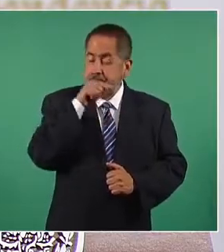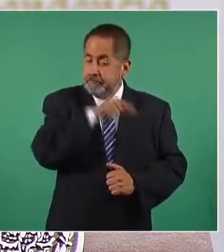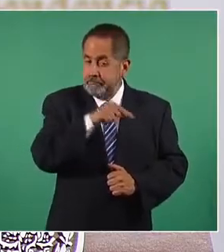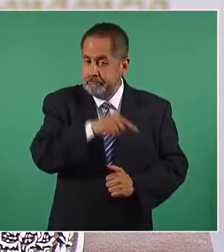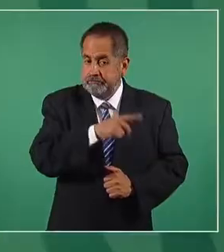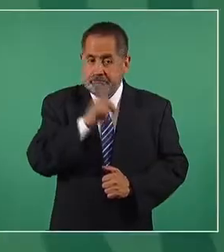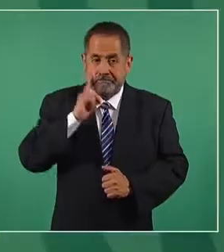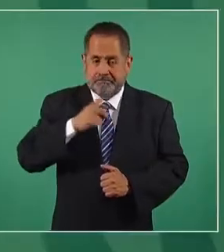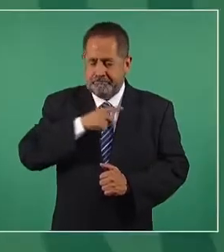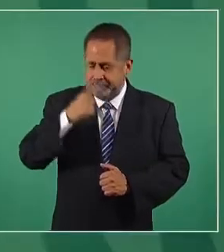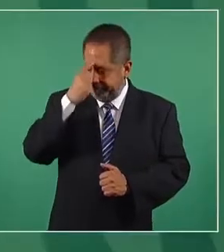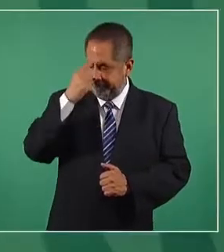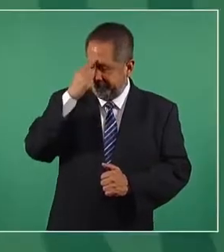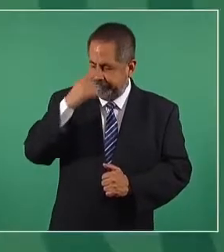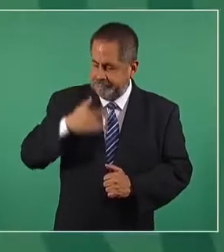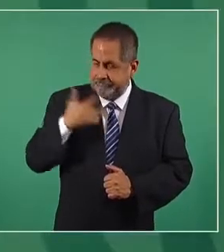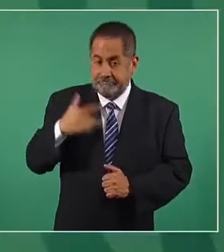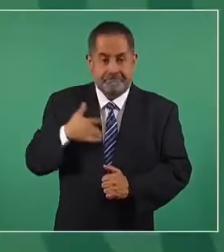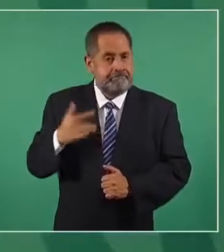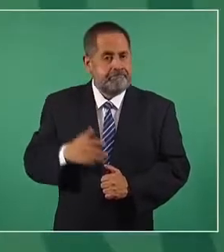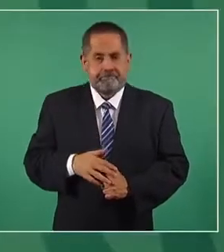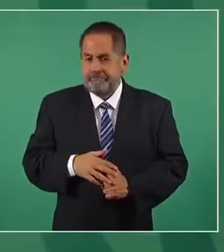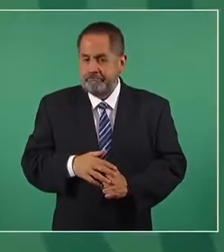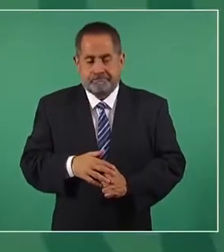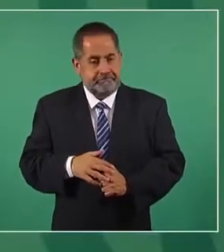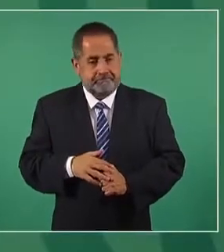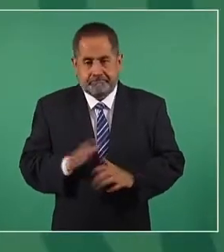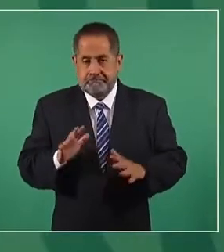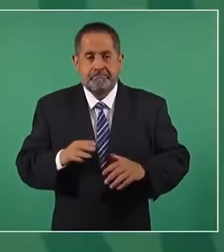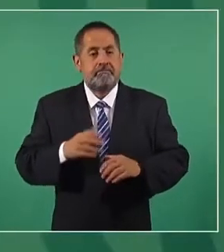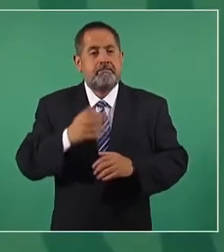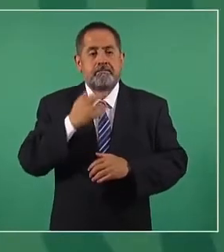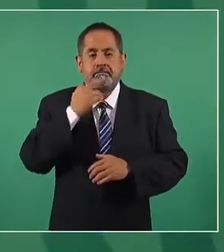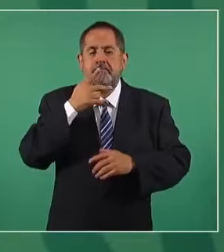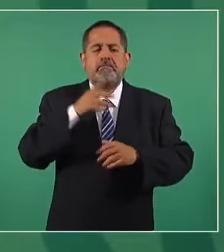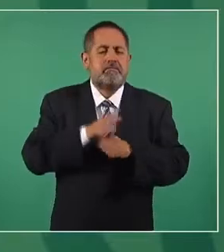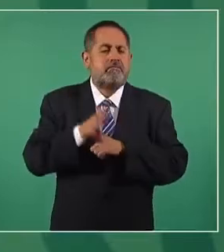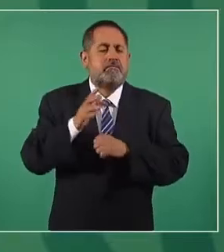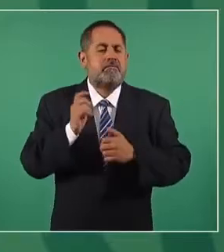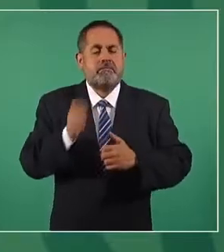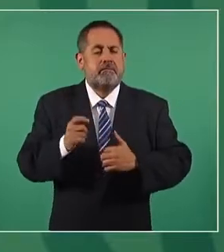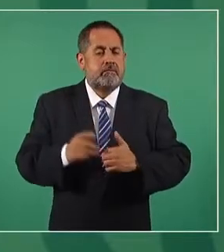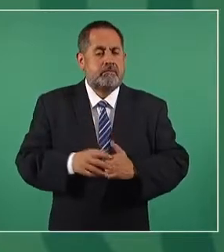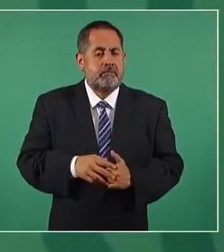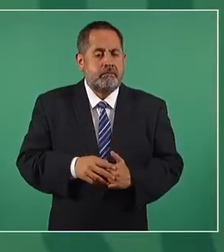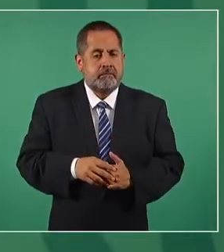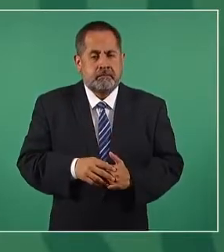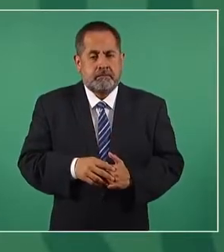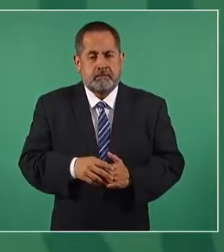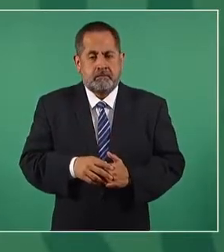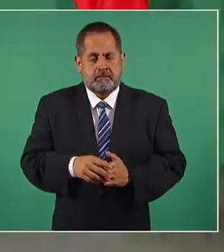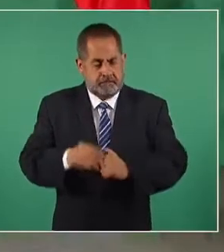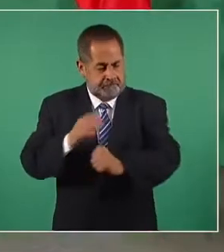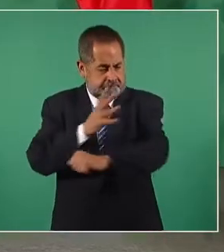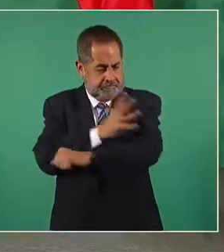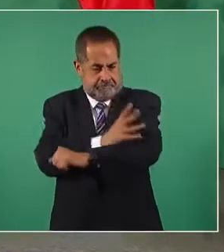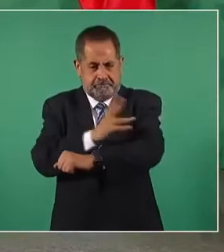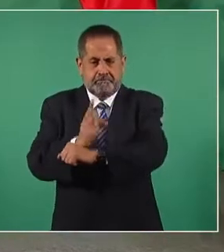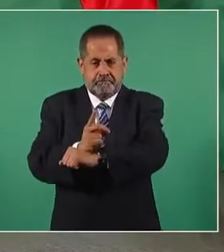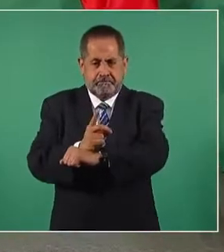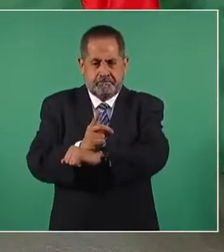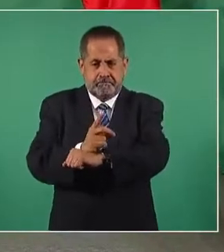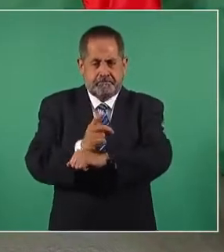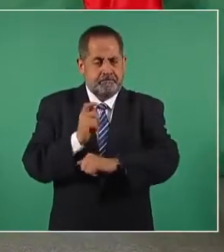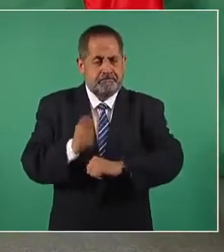asimilando de que lo mejor es la honestidad,